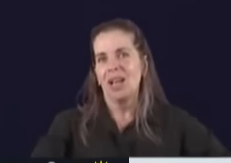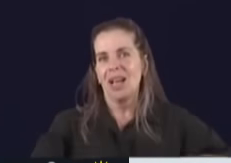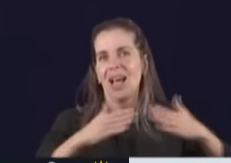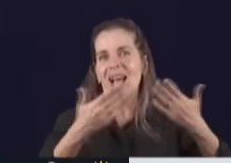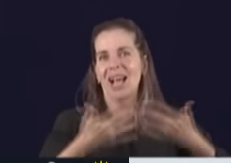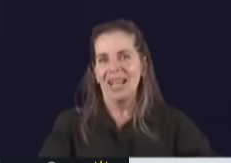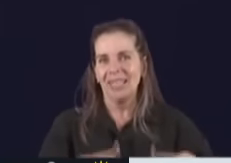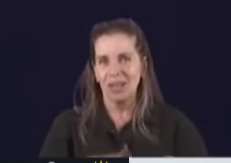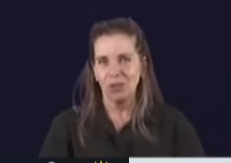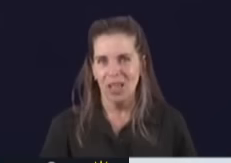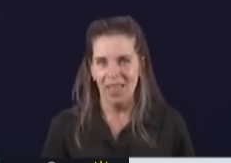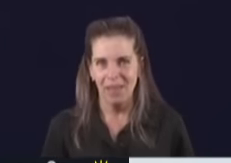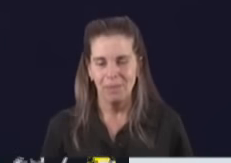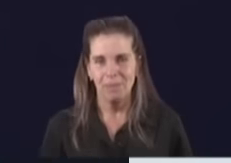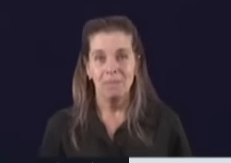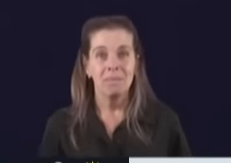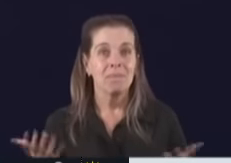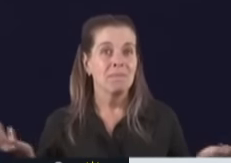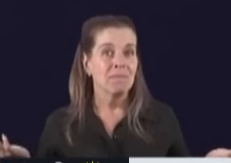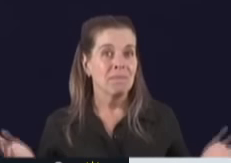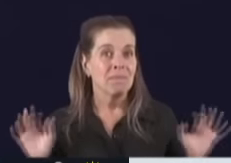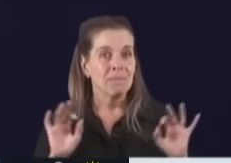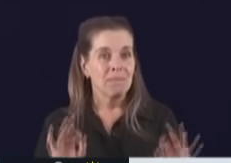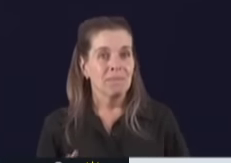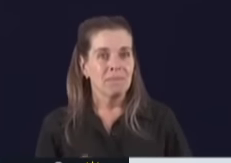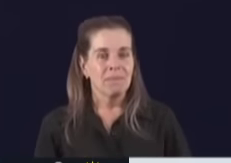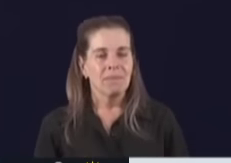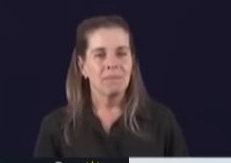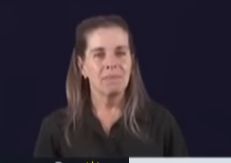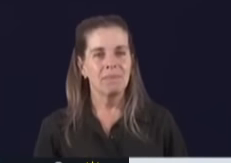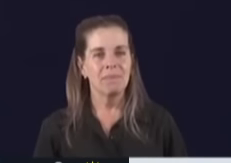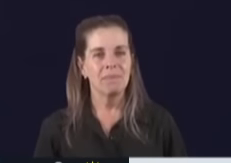Rosada. Bueno, esto es todo.